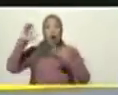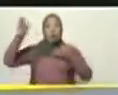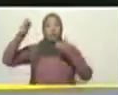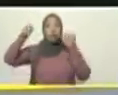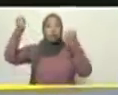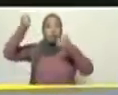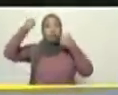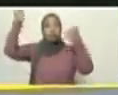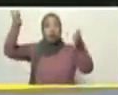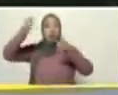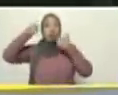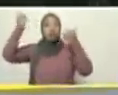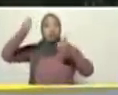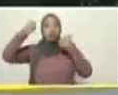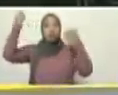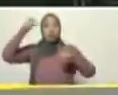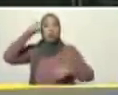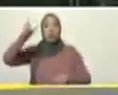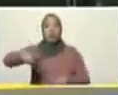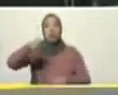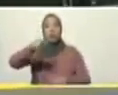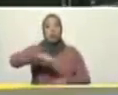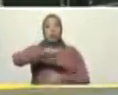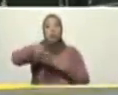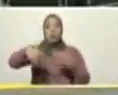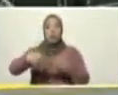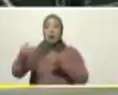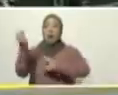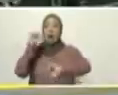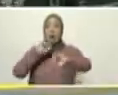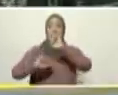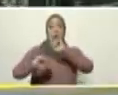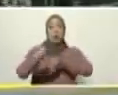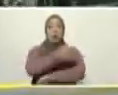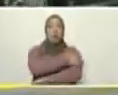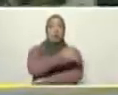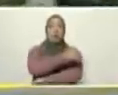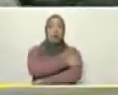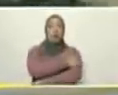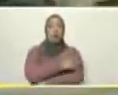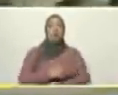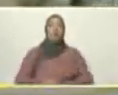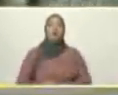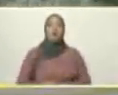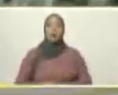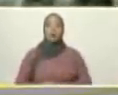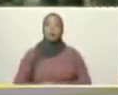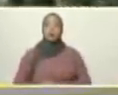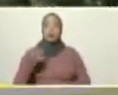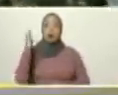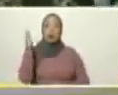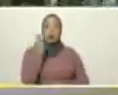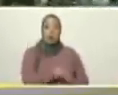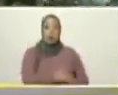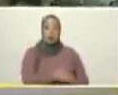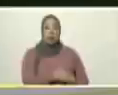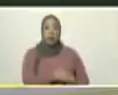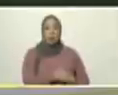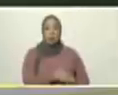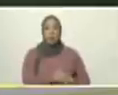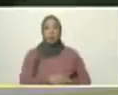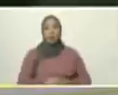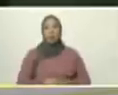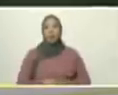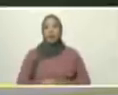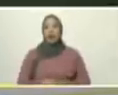ciudades del país, como respuesta del pueblo en rechazo al intento de imponer una dictadura como